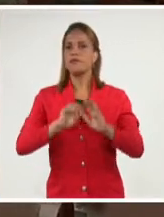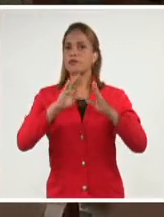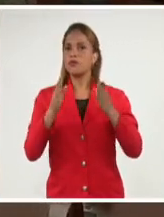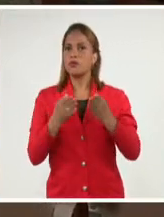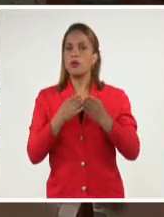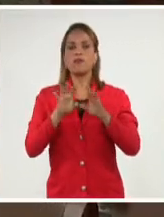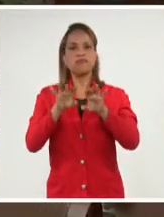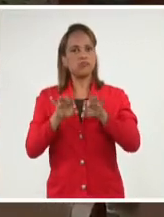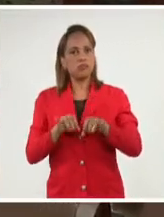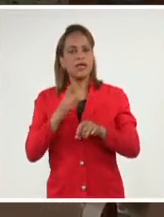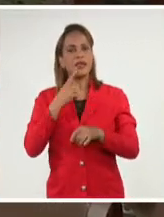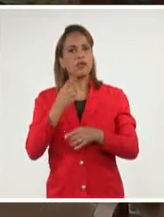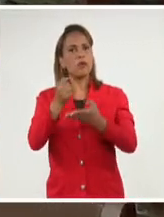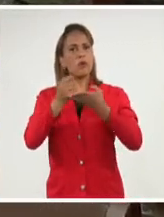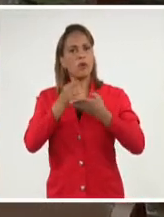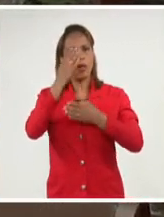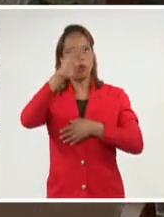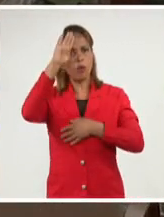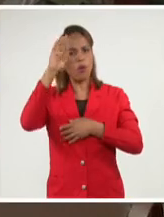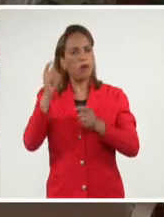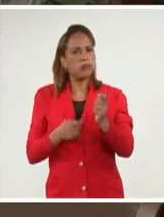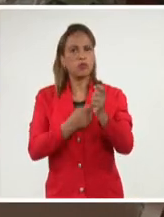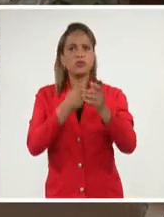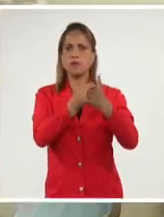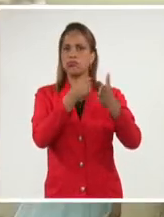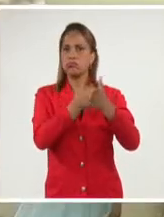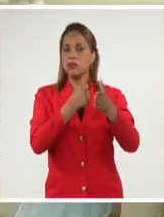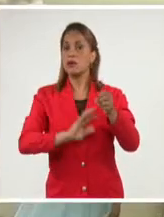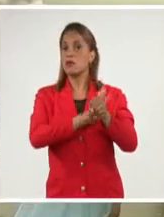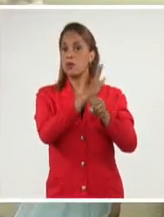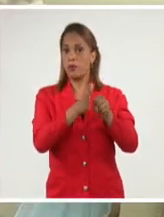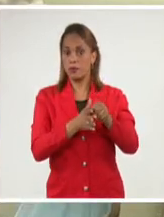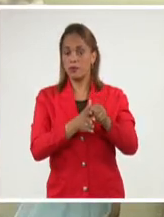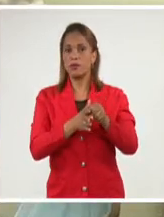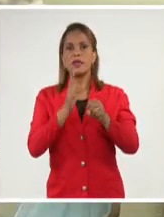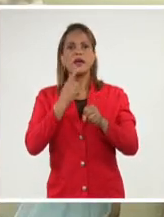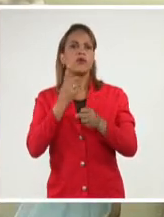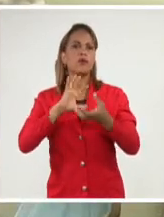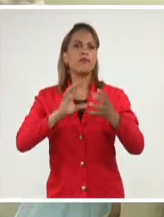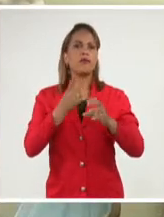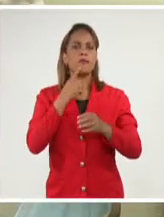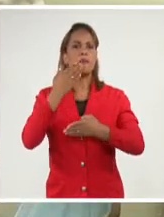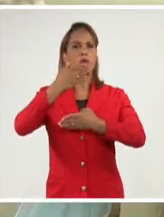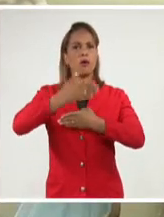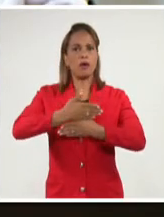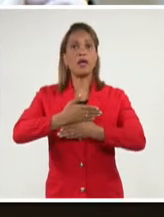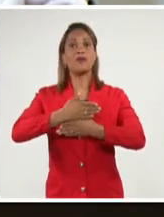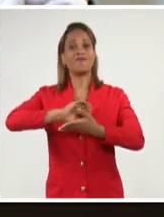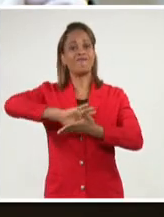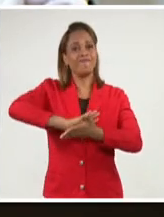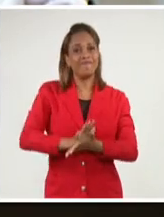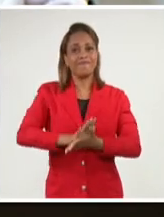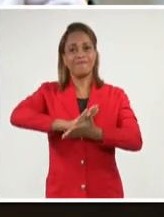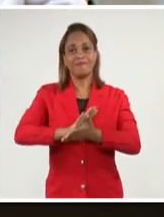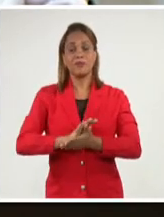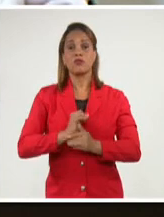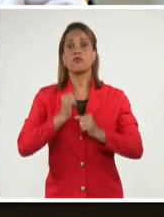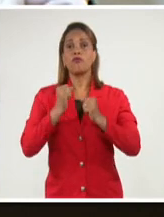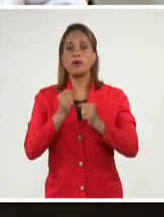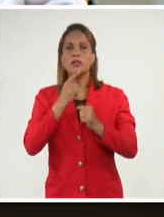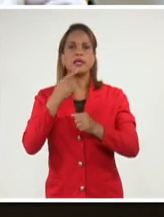le ha permitido a Cuba hacer frente a la pandemia de la COVID-19 en un escenario de bloqueo recrudecido y desarrollar